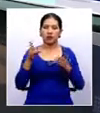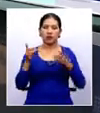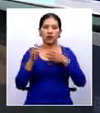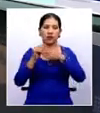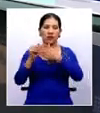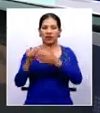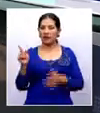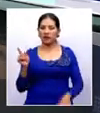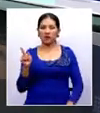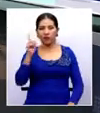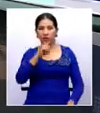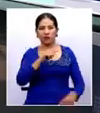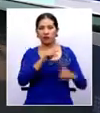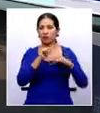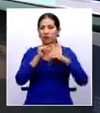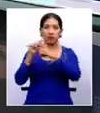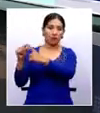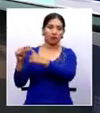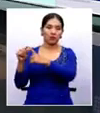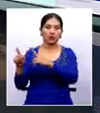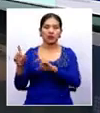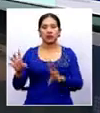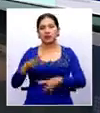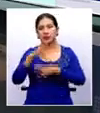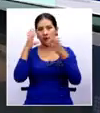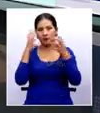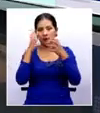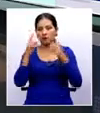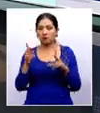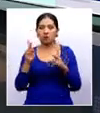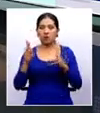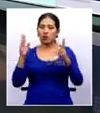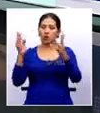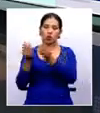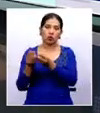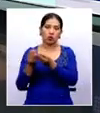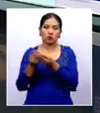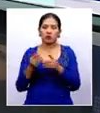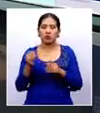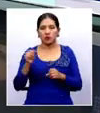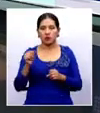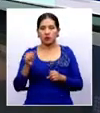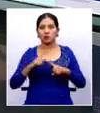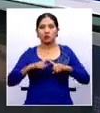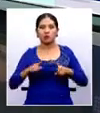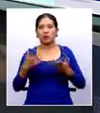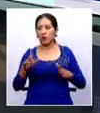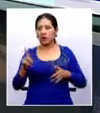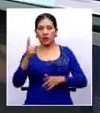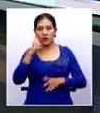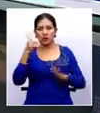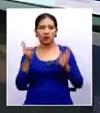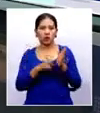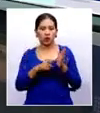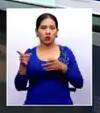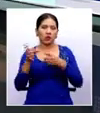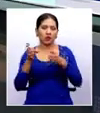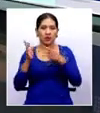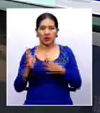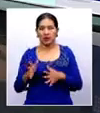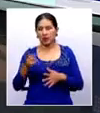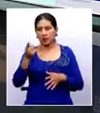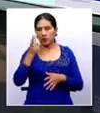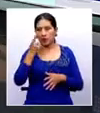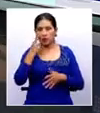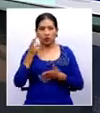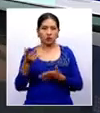su participación, de que son dirigentes minoritarios, pero son dirigentes reconocidos en Potosí. Entonces, cuando se caldean los